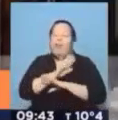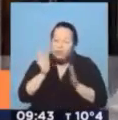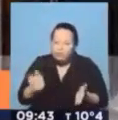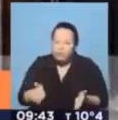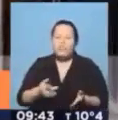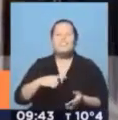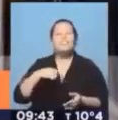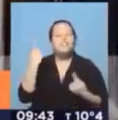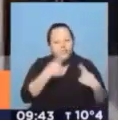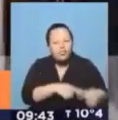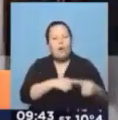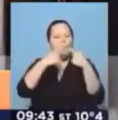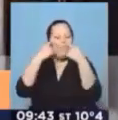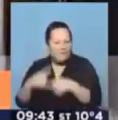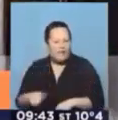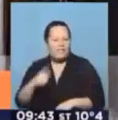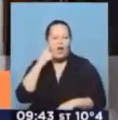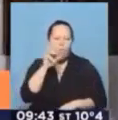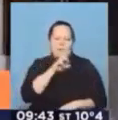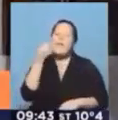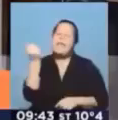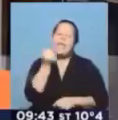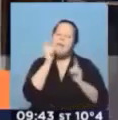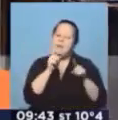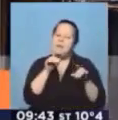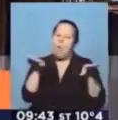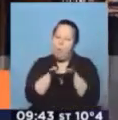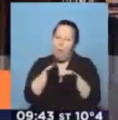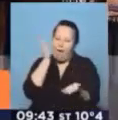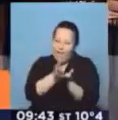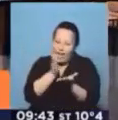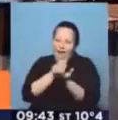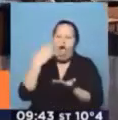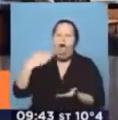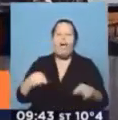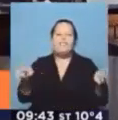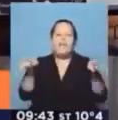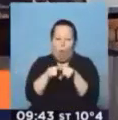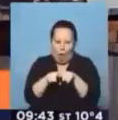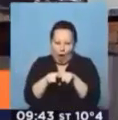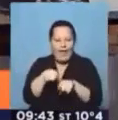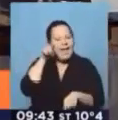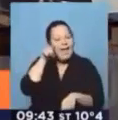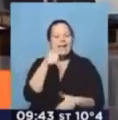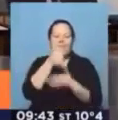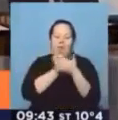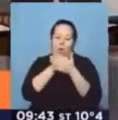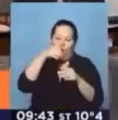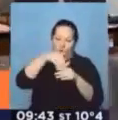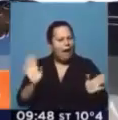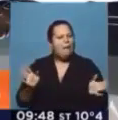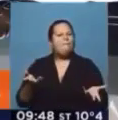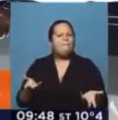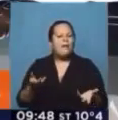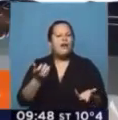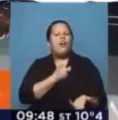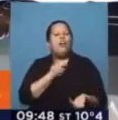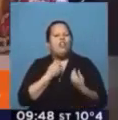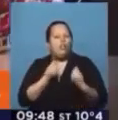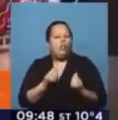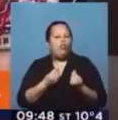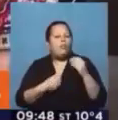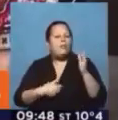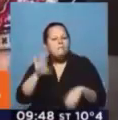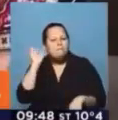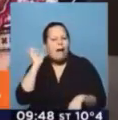Entonces, somos distintos, pero queremos los mismos derechos y las mismas obligaciones. Ese es el desafío en el Congreso. ¿Dónde está el